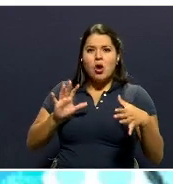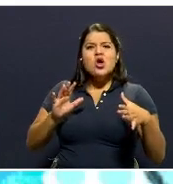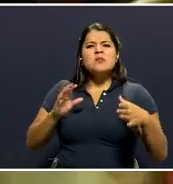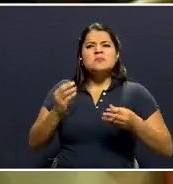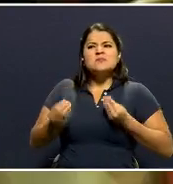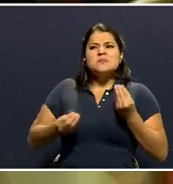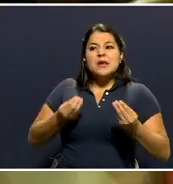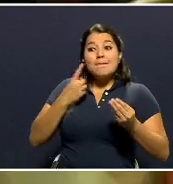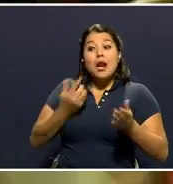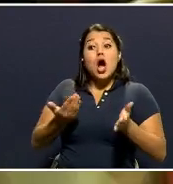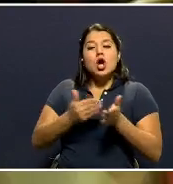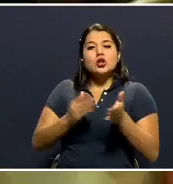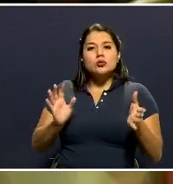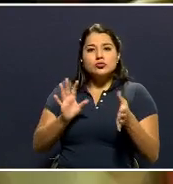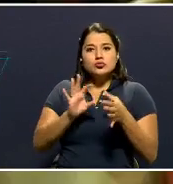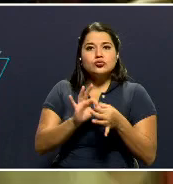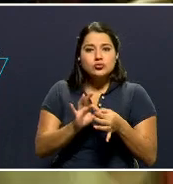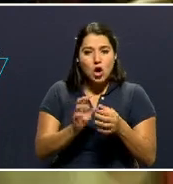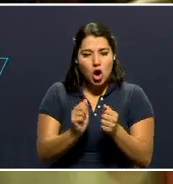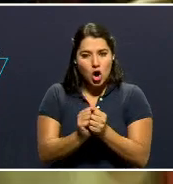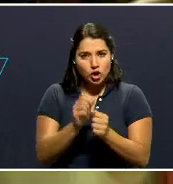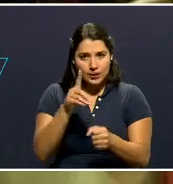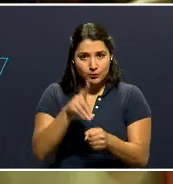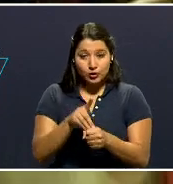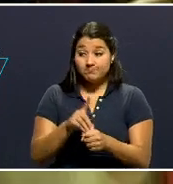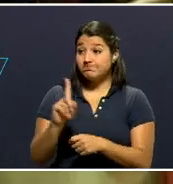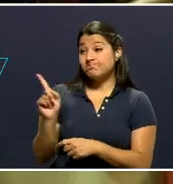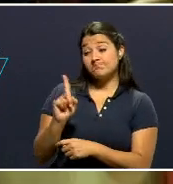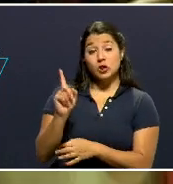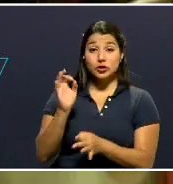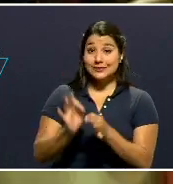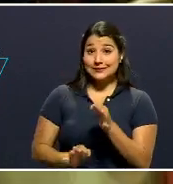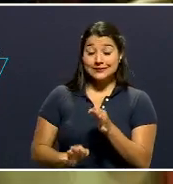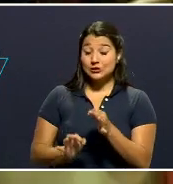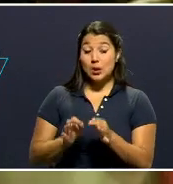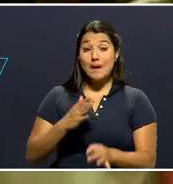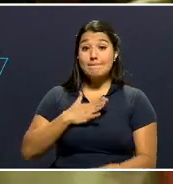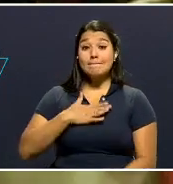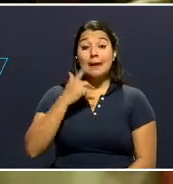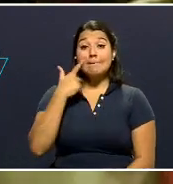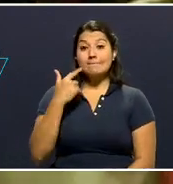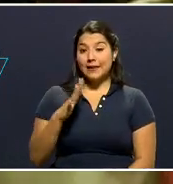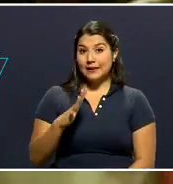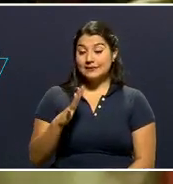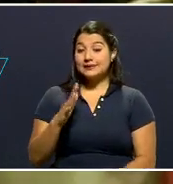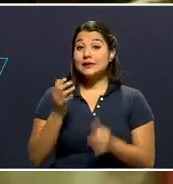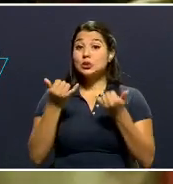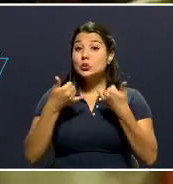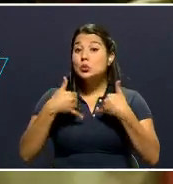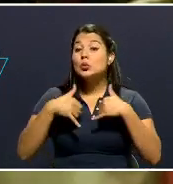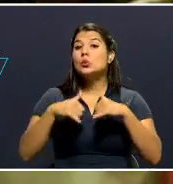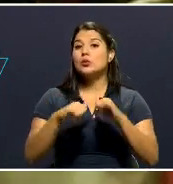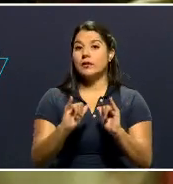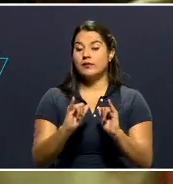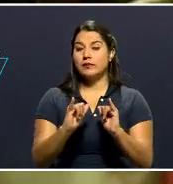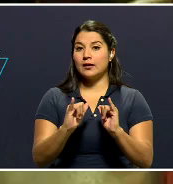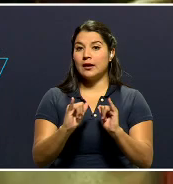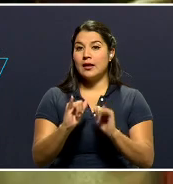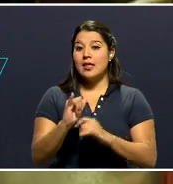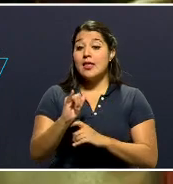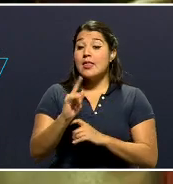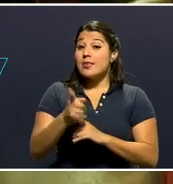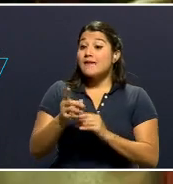Es una tarea no sencilla, Ernesto. Me parece que incluso todavía habrá que darle